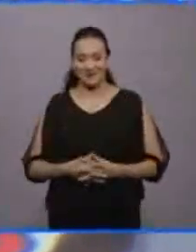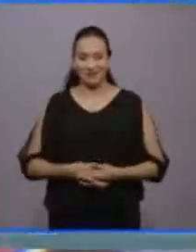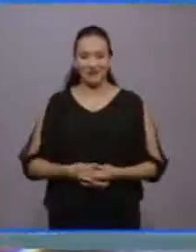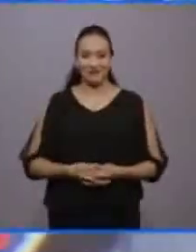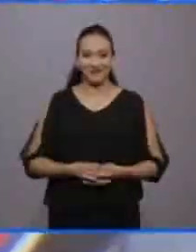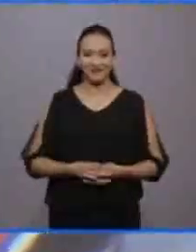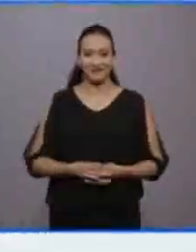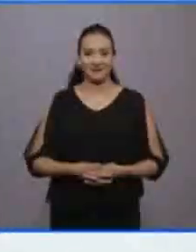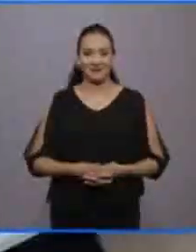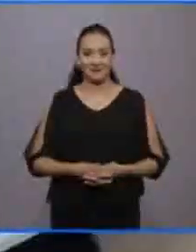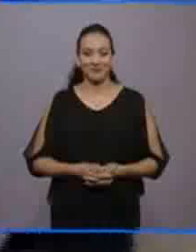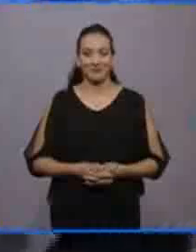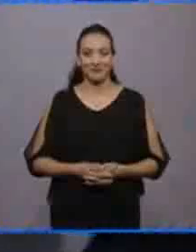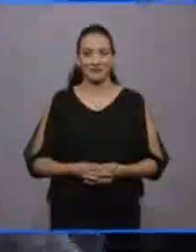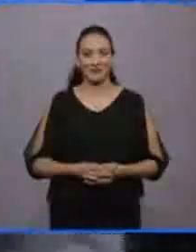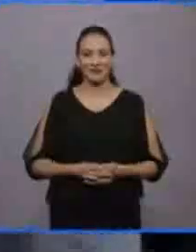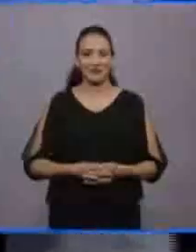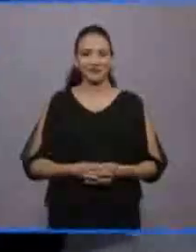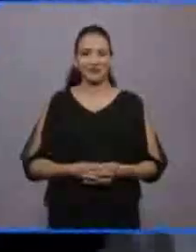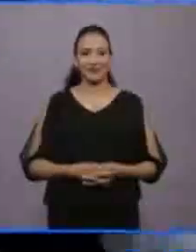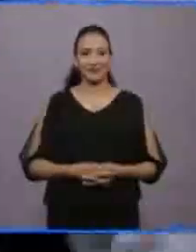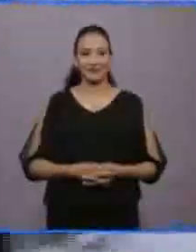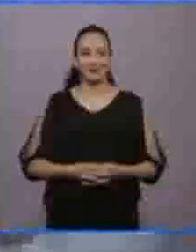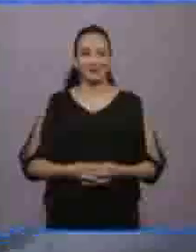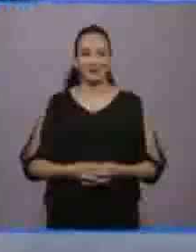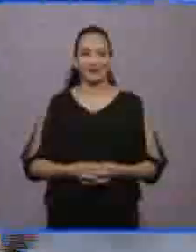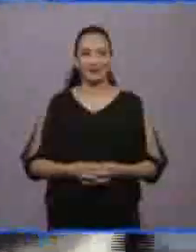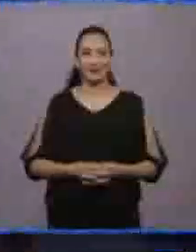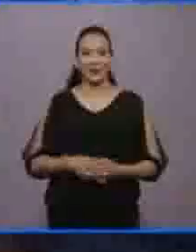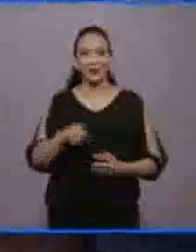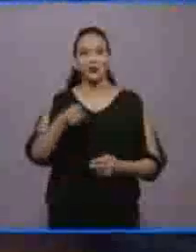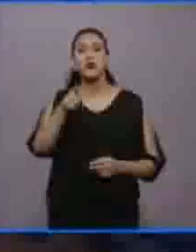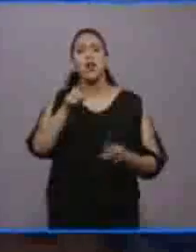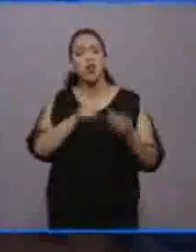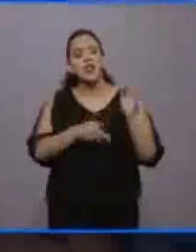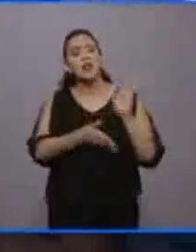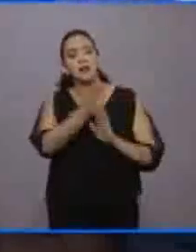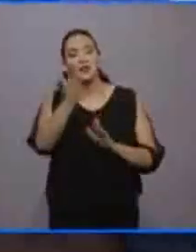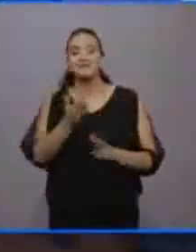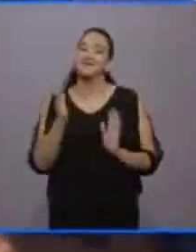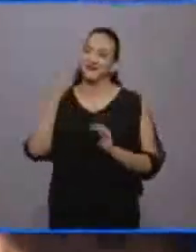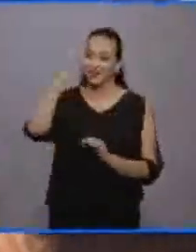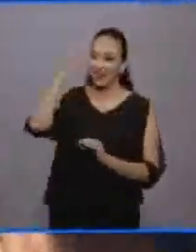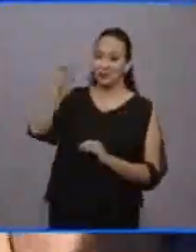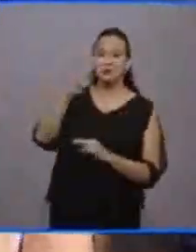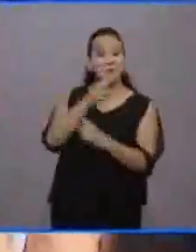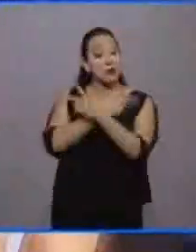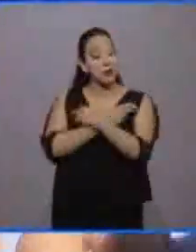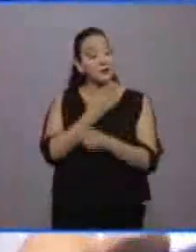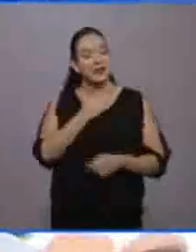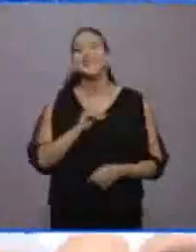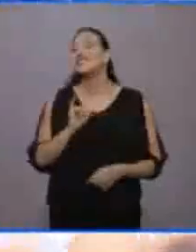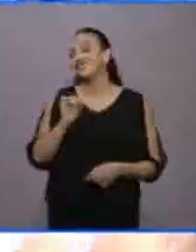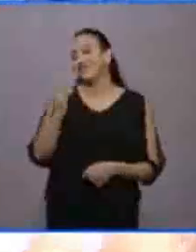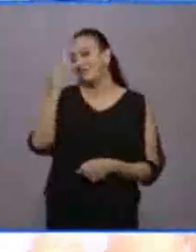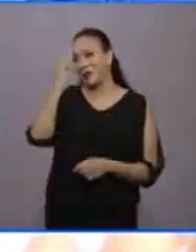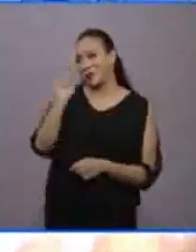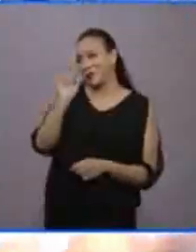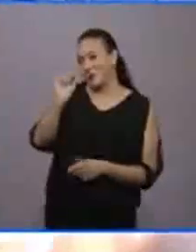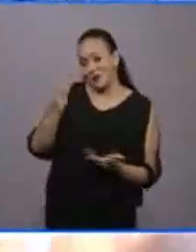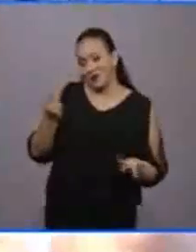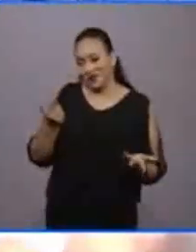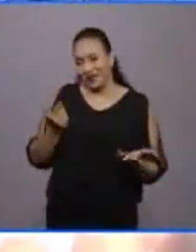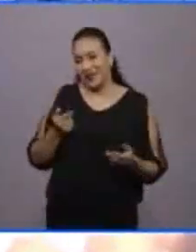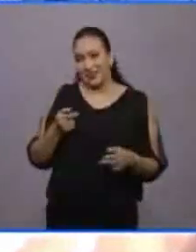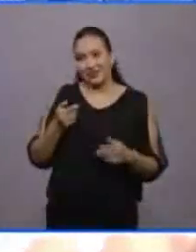paseantes. Sí, vamos a Cuernavaca. ¿Qué tal las vacaciones? Un ratito nada más, para empezar antes de que